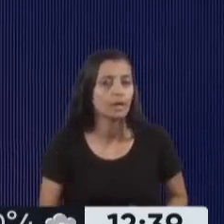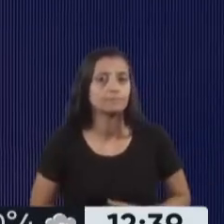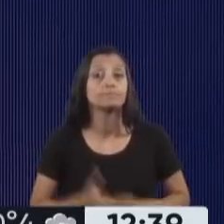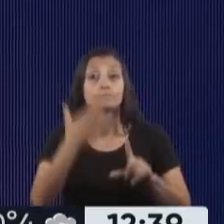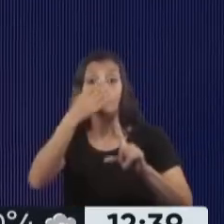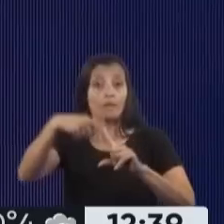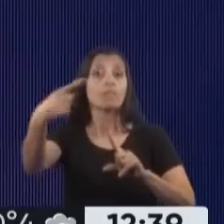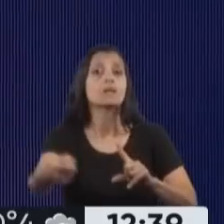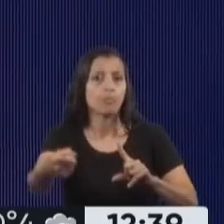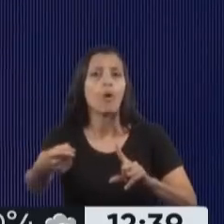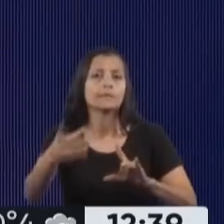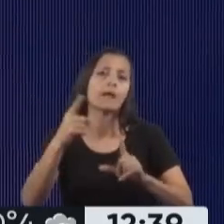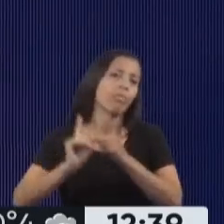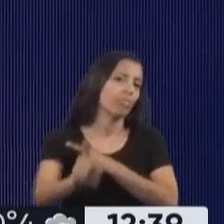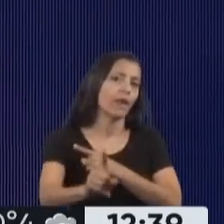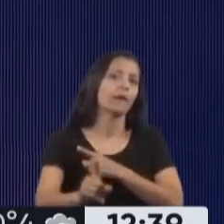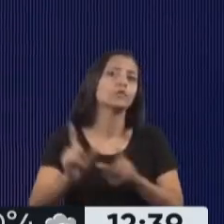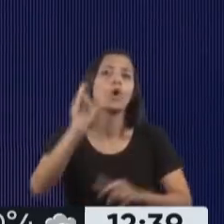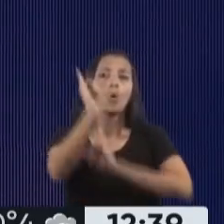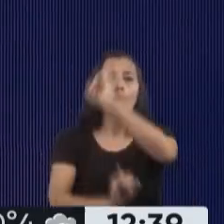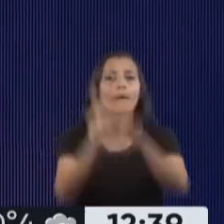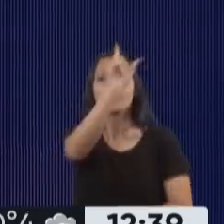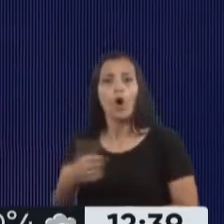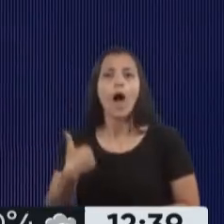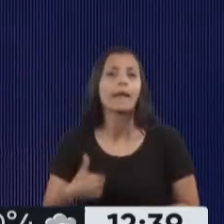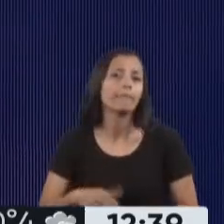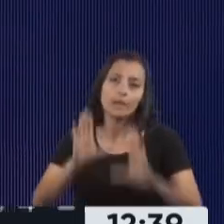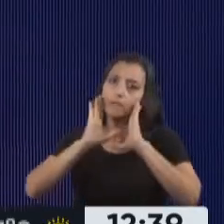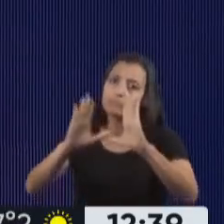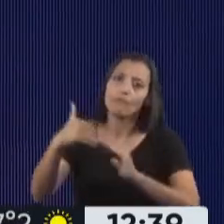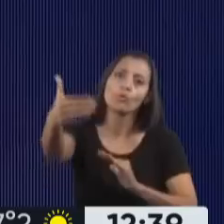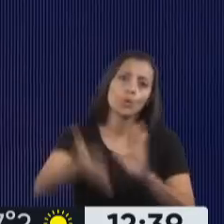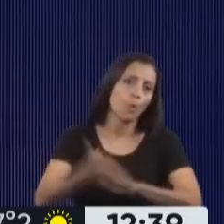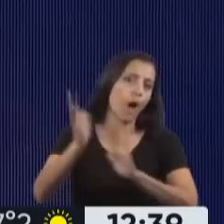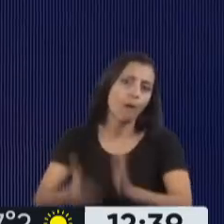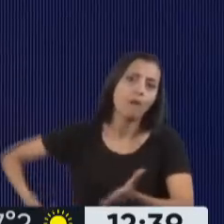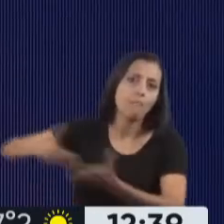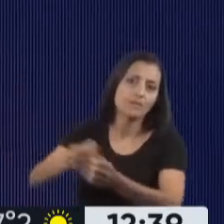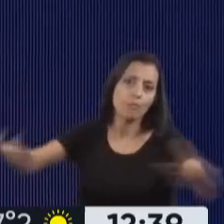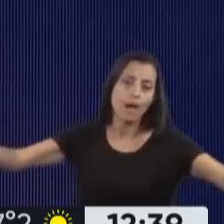y después voy a presentar directamente a Argentina como un caso de inversión.